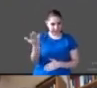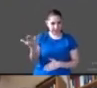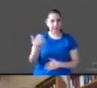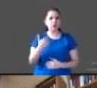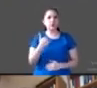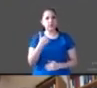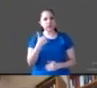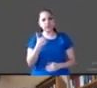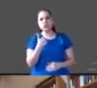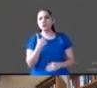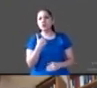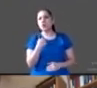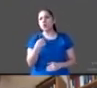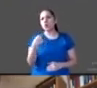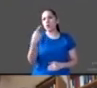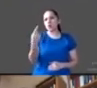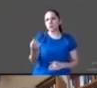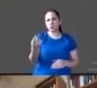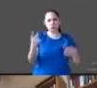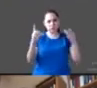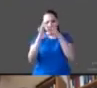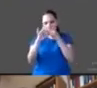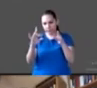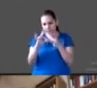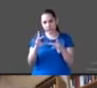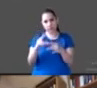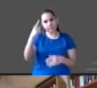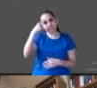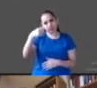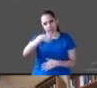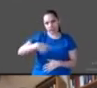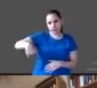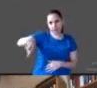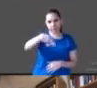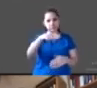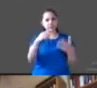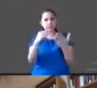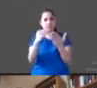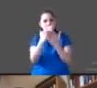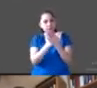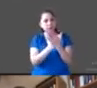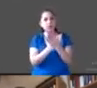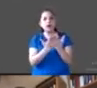rápidamente estas perspectivas. Hoy vamos a hablar de desafíos de orientaciones, cómo continuar